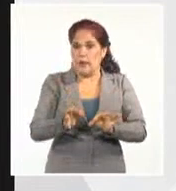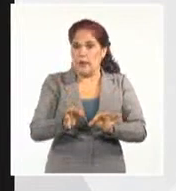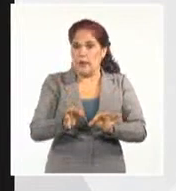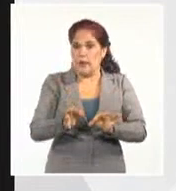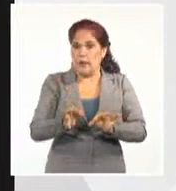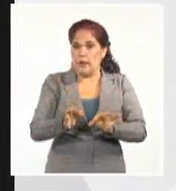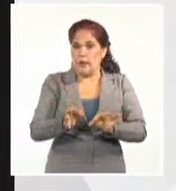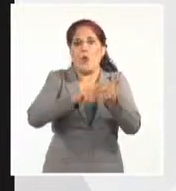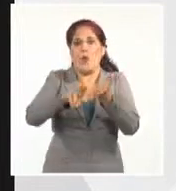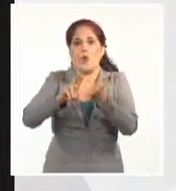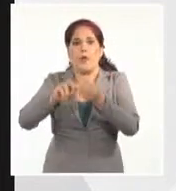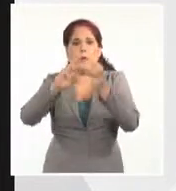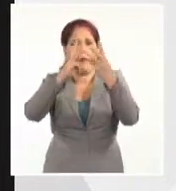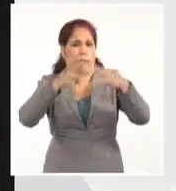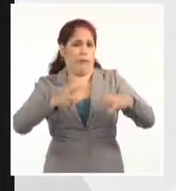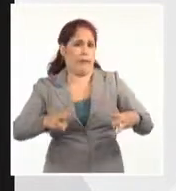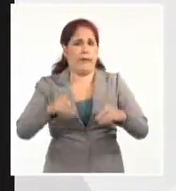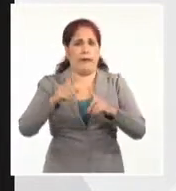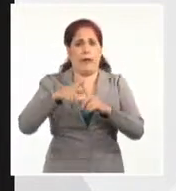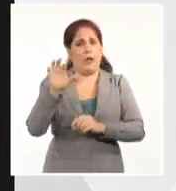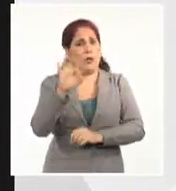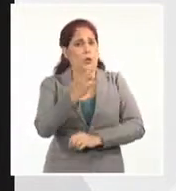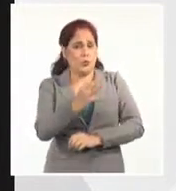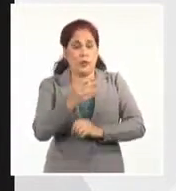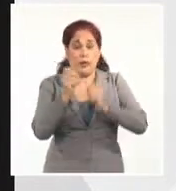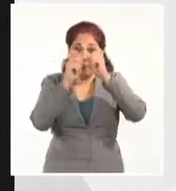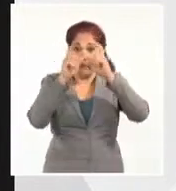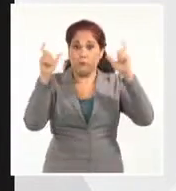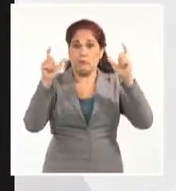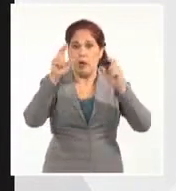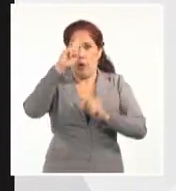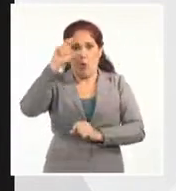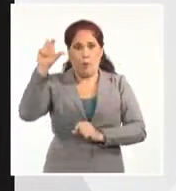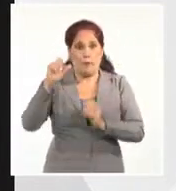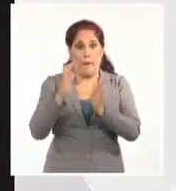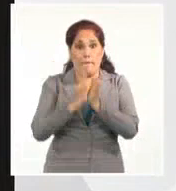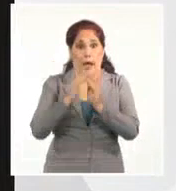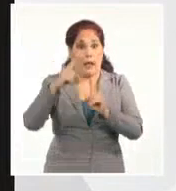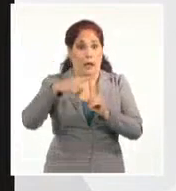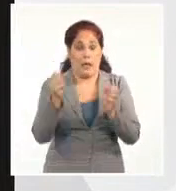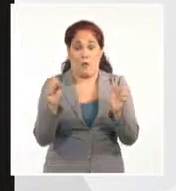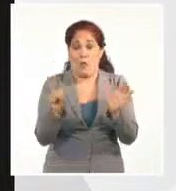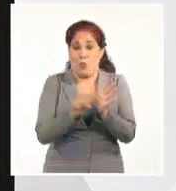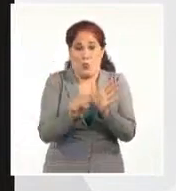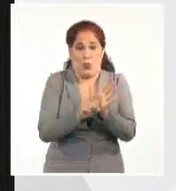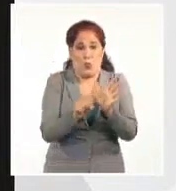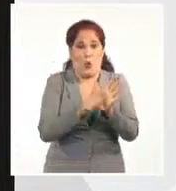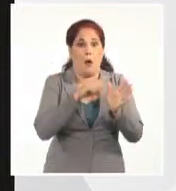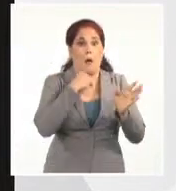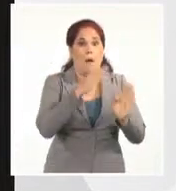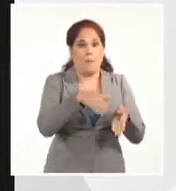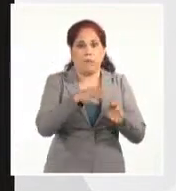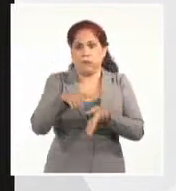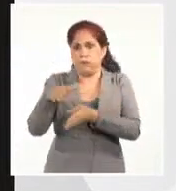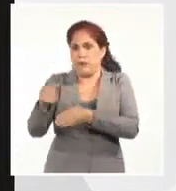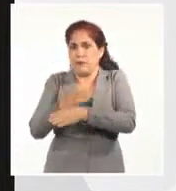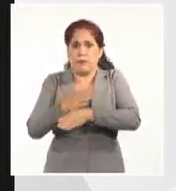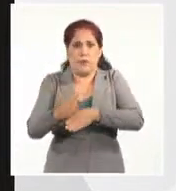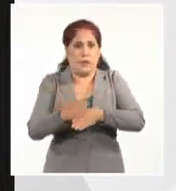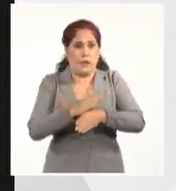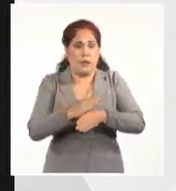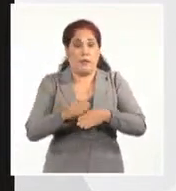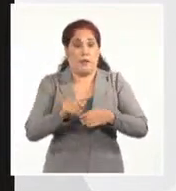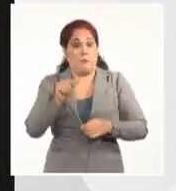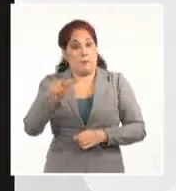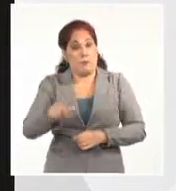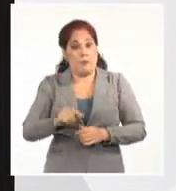como del colapso del sistema sanitario, de las muertes que produce el COVID, ¿no? Crees